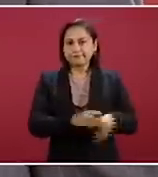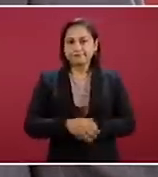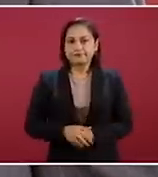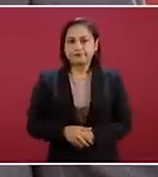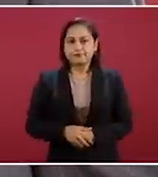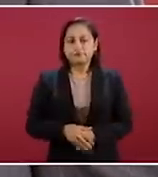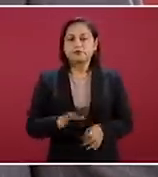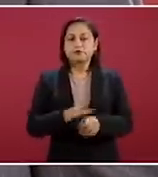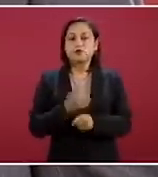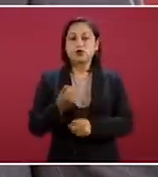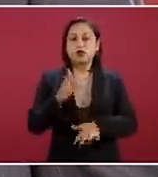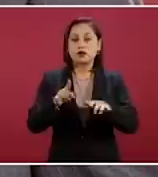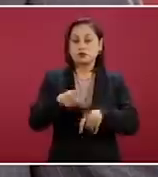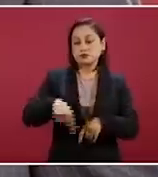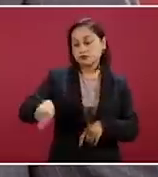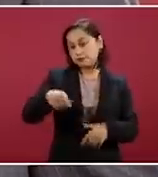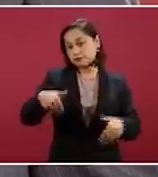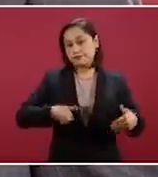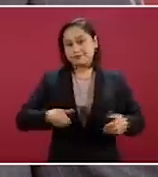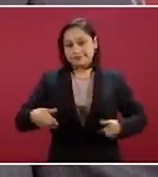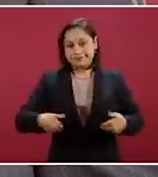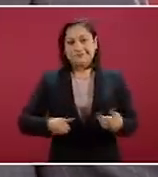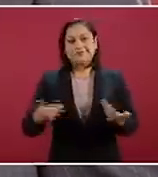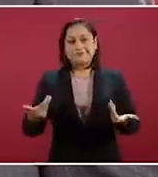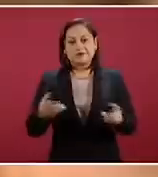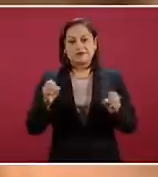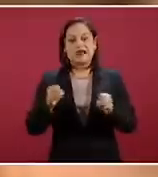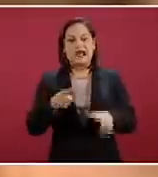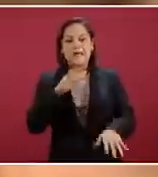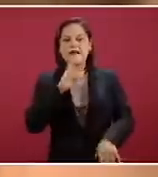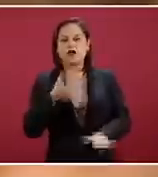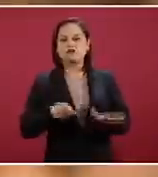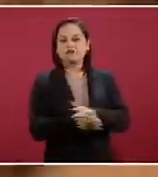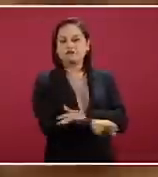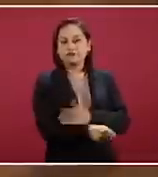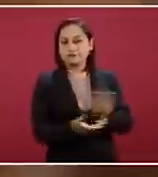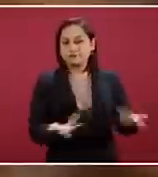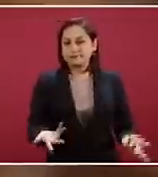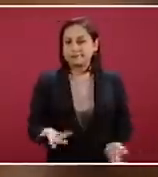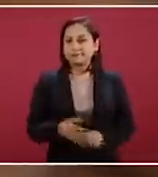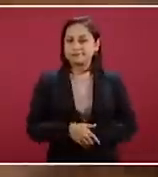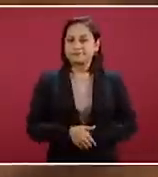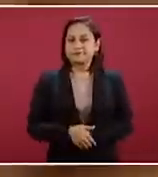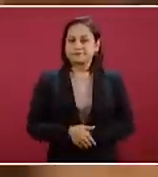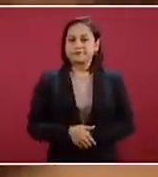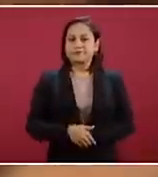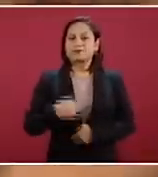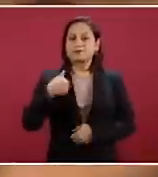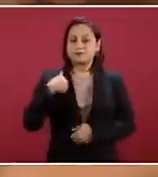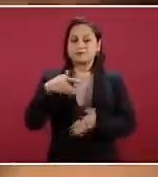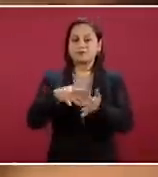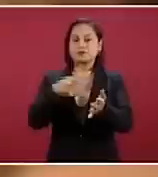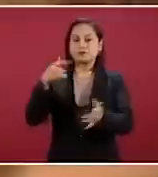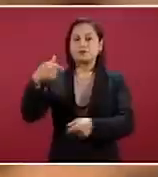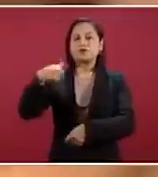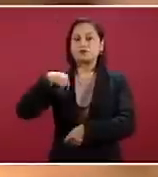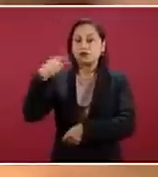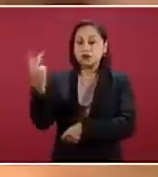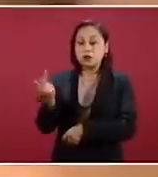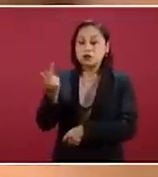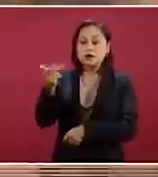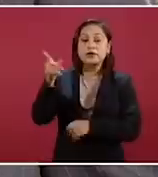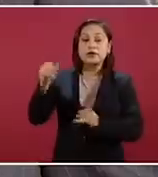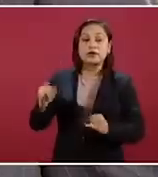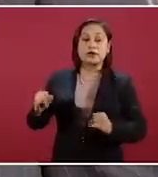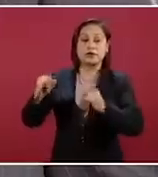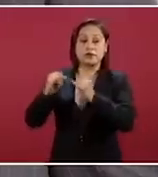provoca este tipo de conductas de corrupción. Sí, gracias. Le tomo la palabra porque sí pregunté al instituto y no me han dado información hasta el